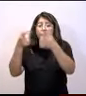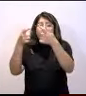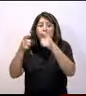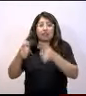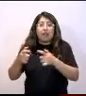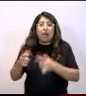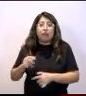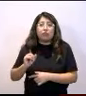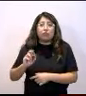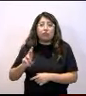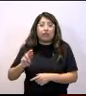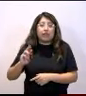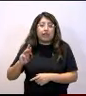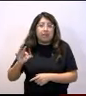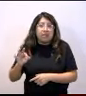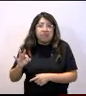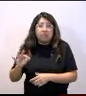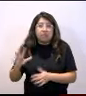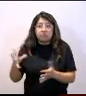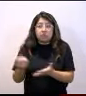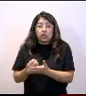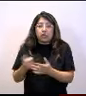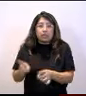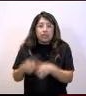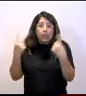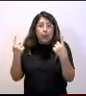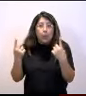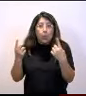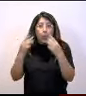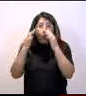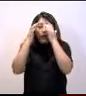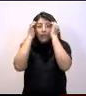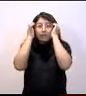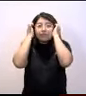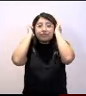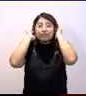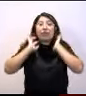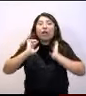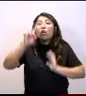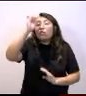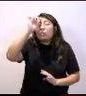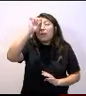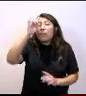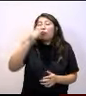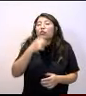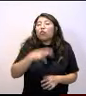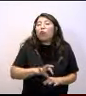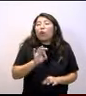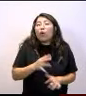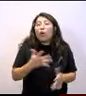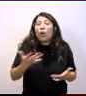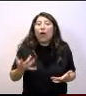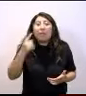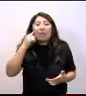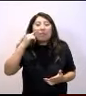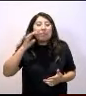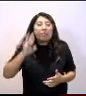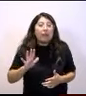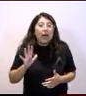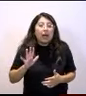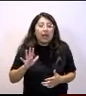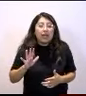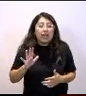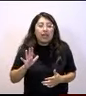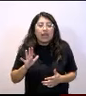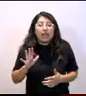sin progresividad ninguna. No sabemos cuál va a ser la opción del Gobierno en este caso, pero todo indica,